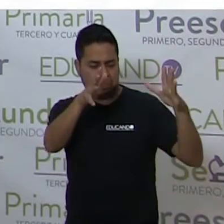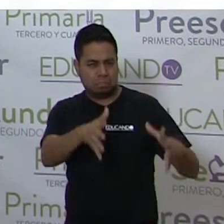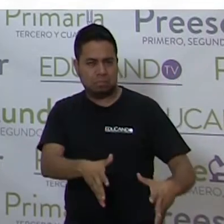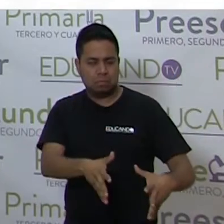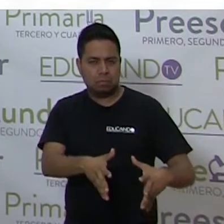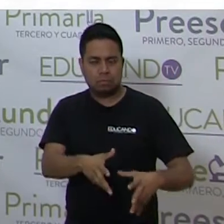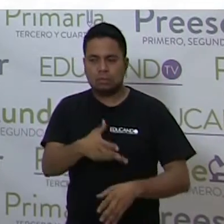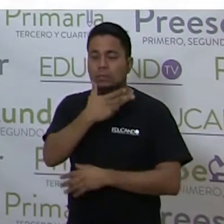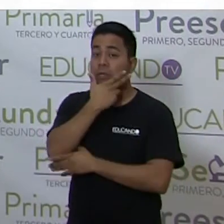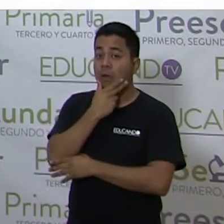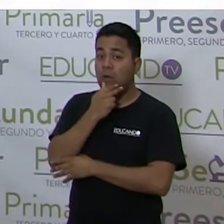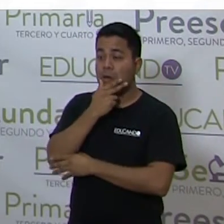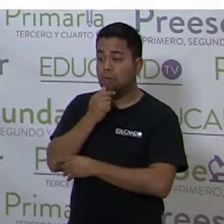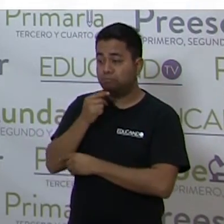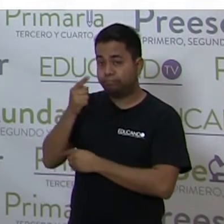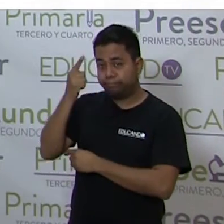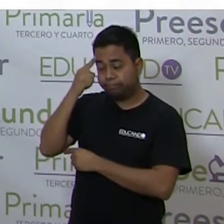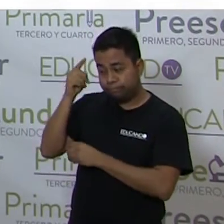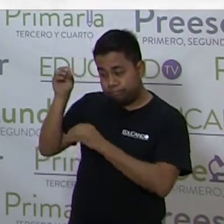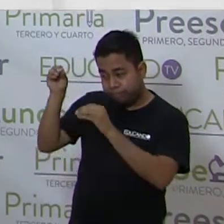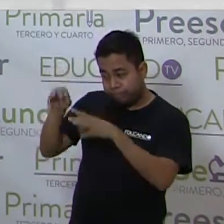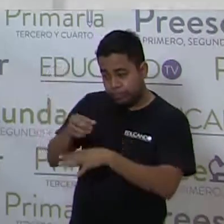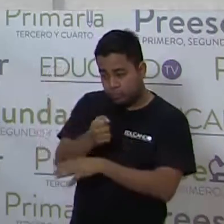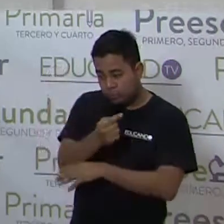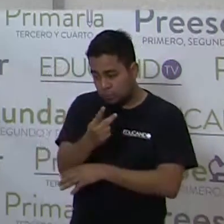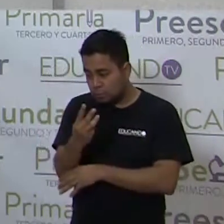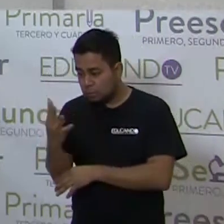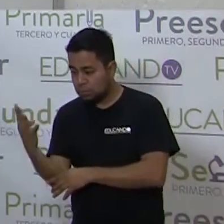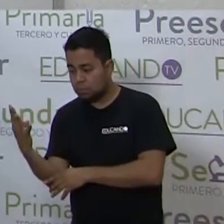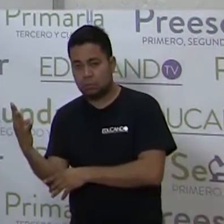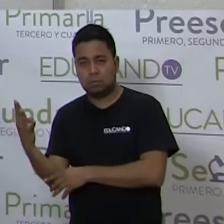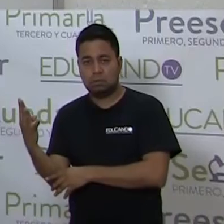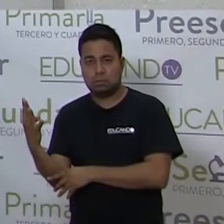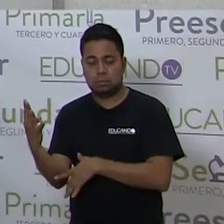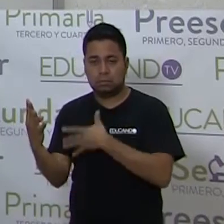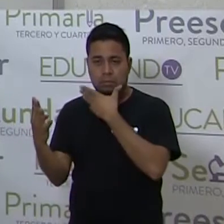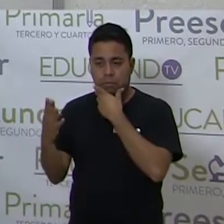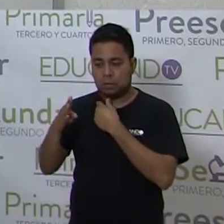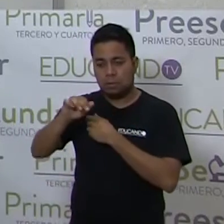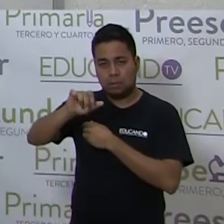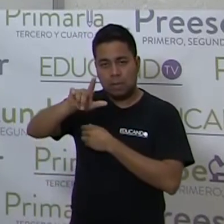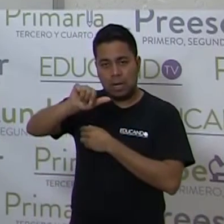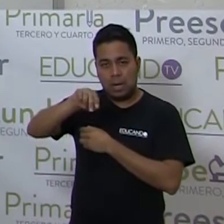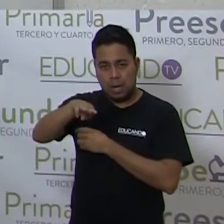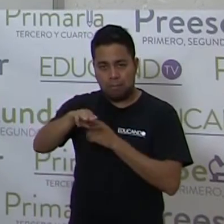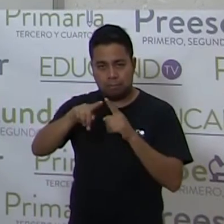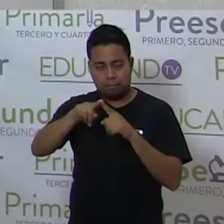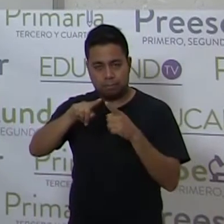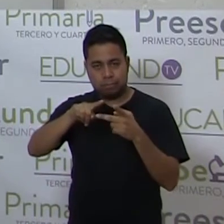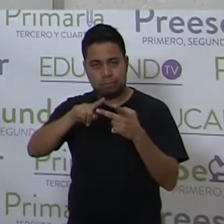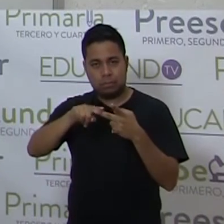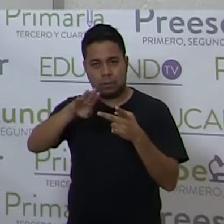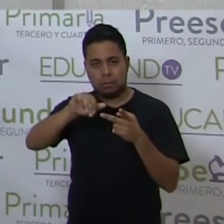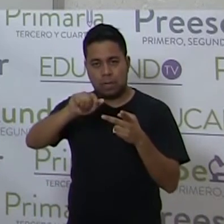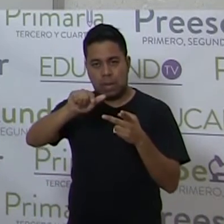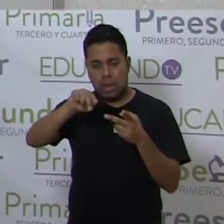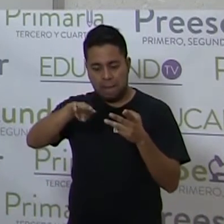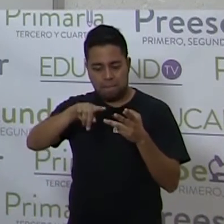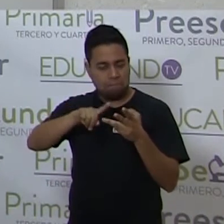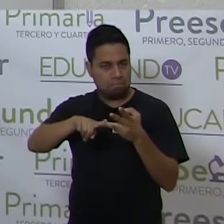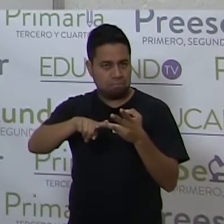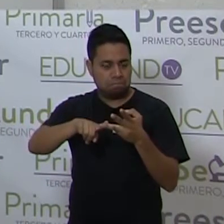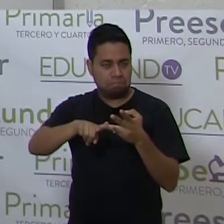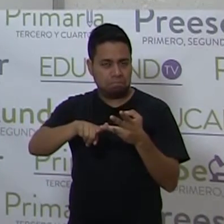Los hombres que fueron creados fueron 4: Balam Cuitze, Balam Acab,